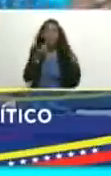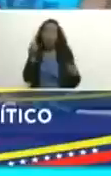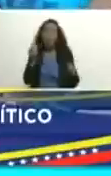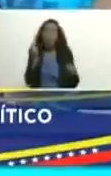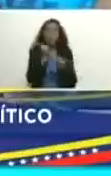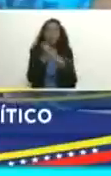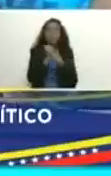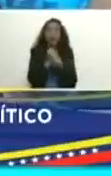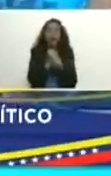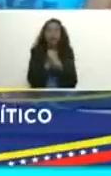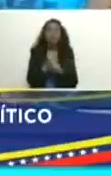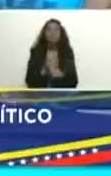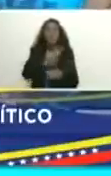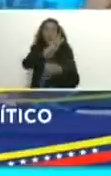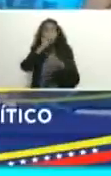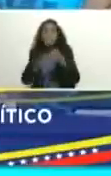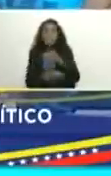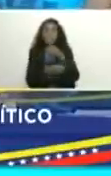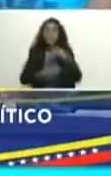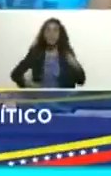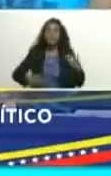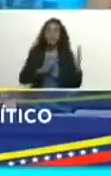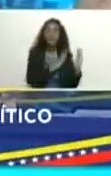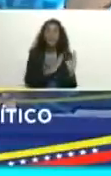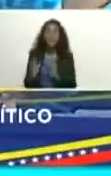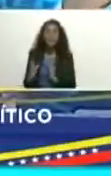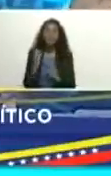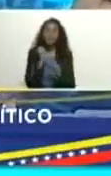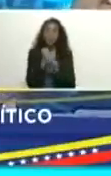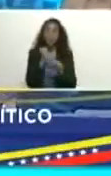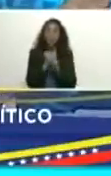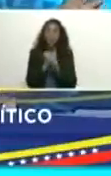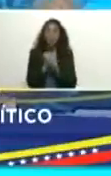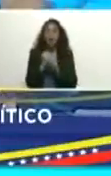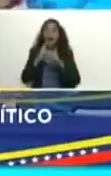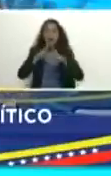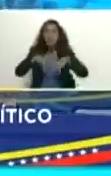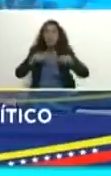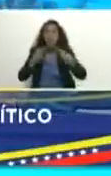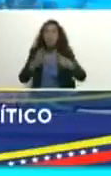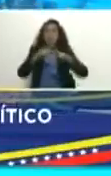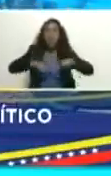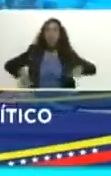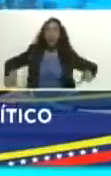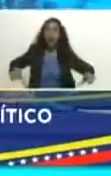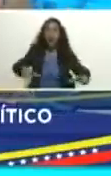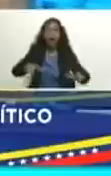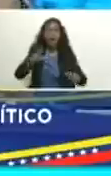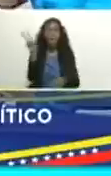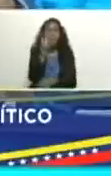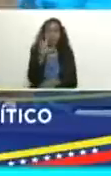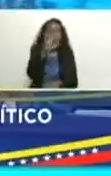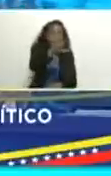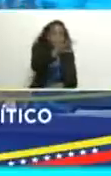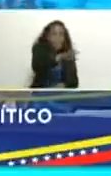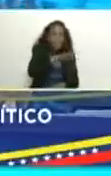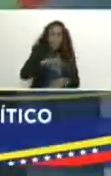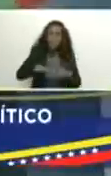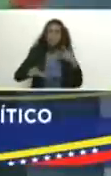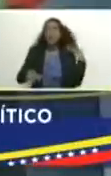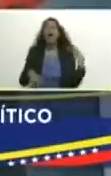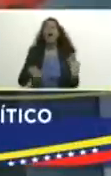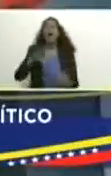Ricardo Menéndez, vicepresidente de Planificación, ha venido georreferenciando los mapas territoriales, los mapas